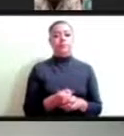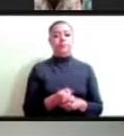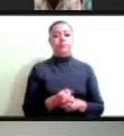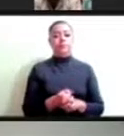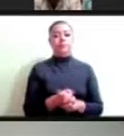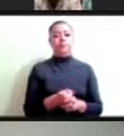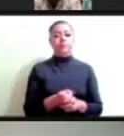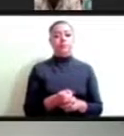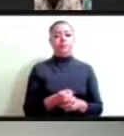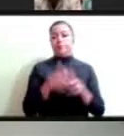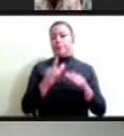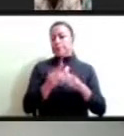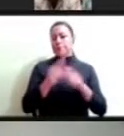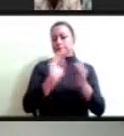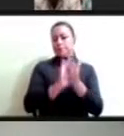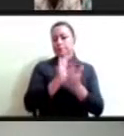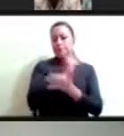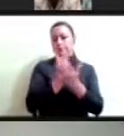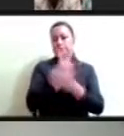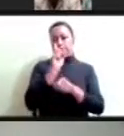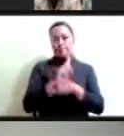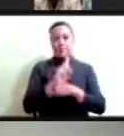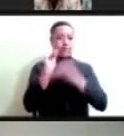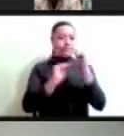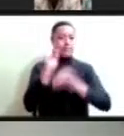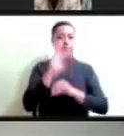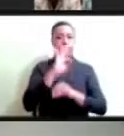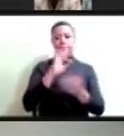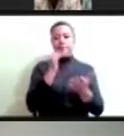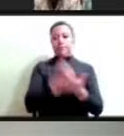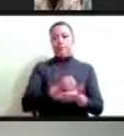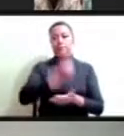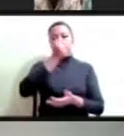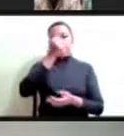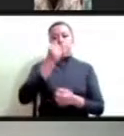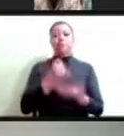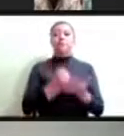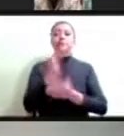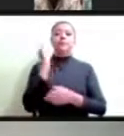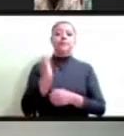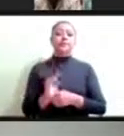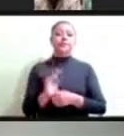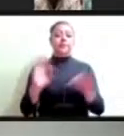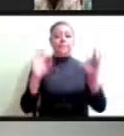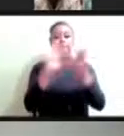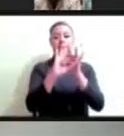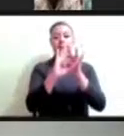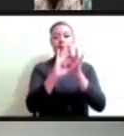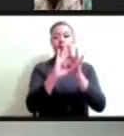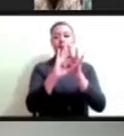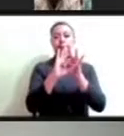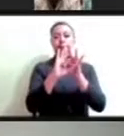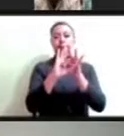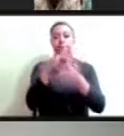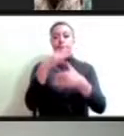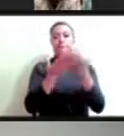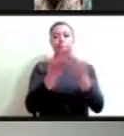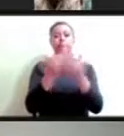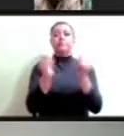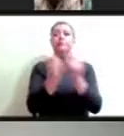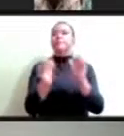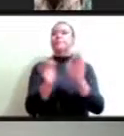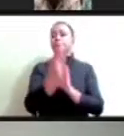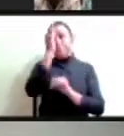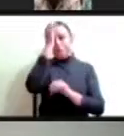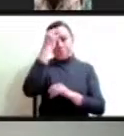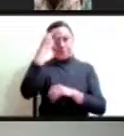El siguiente punto del orden del día es la discusión y, en su caso, aprobación del dictamen con relación a la promoción, a la proposición con puntos de acuerdo por el que se exhorta de